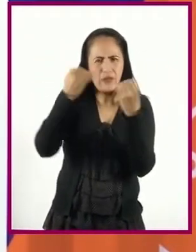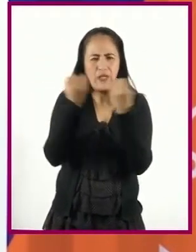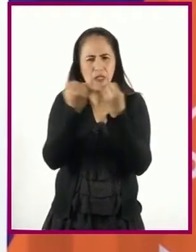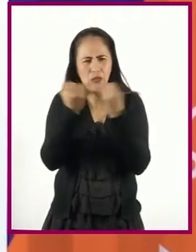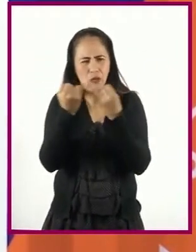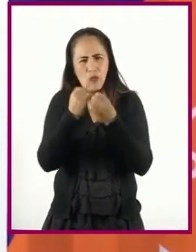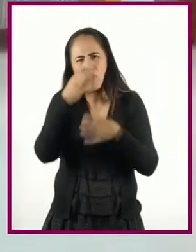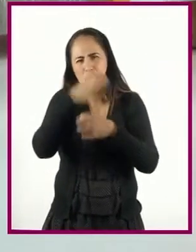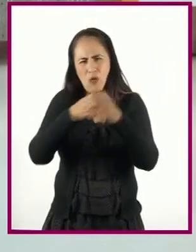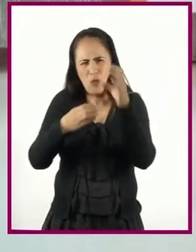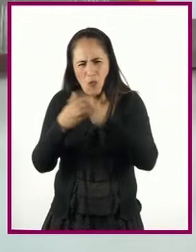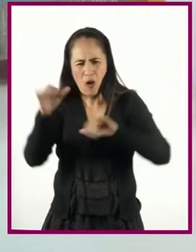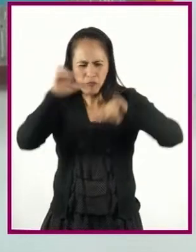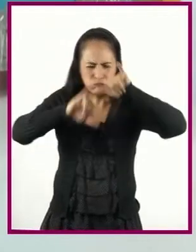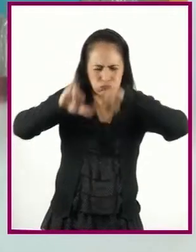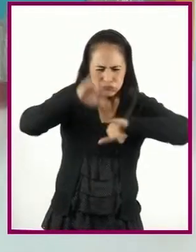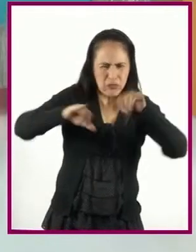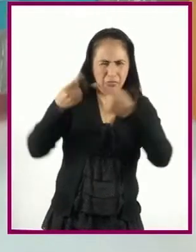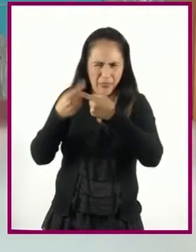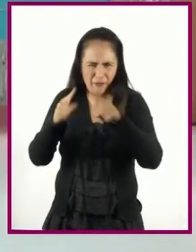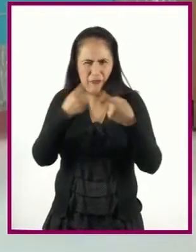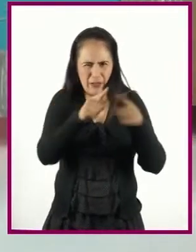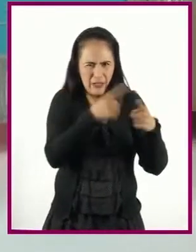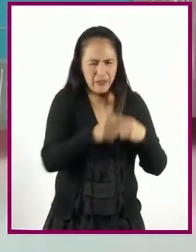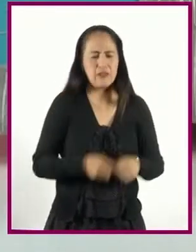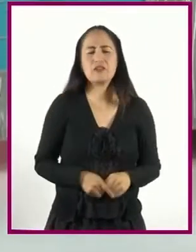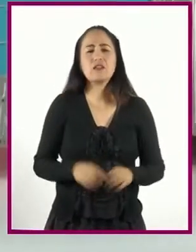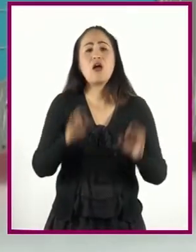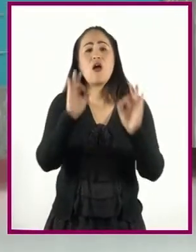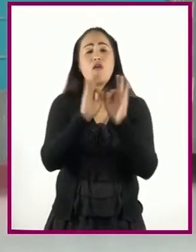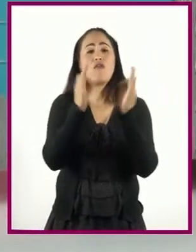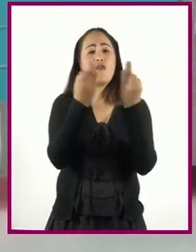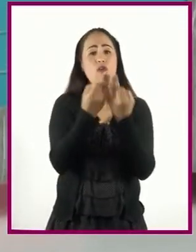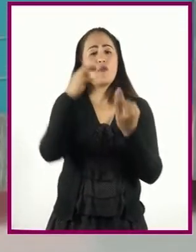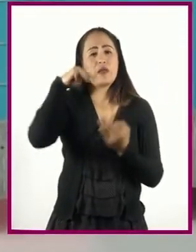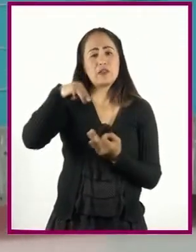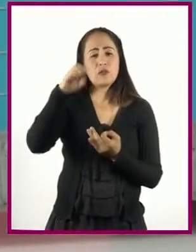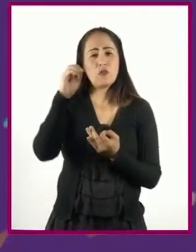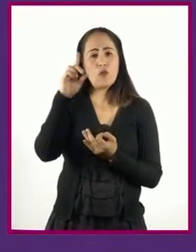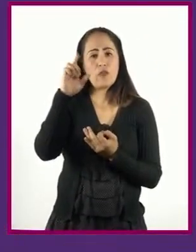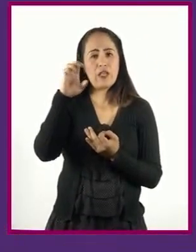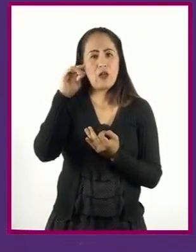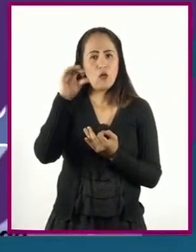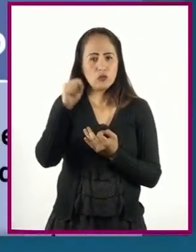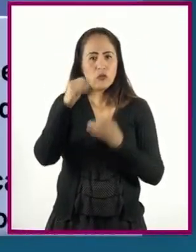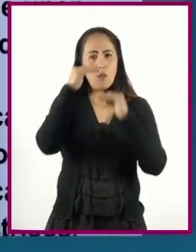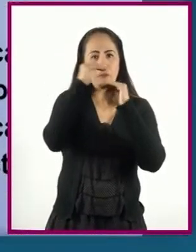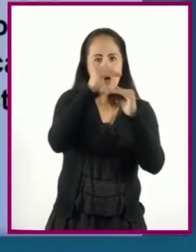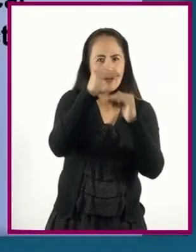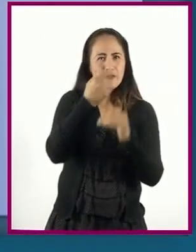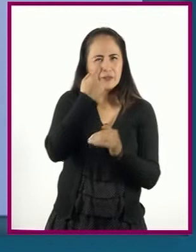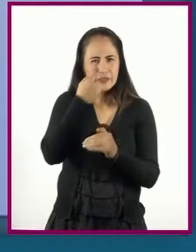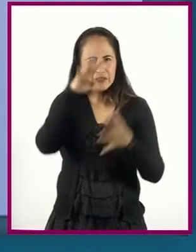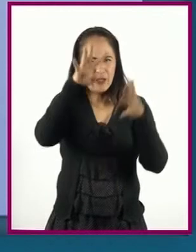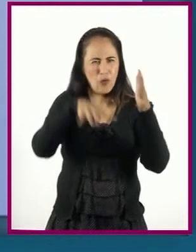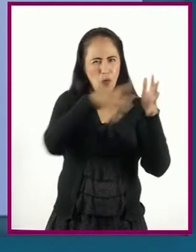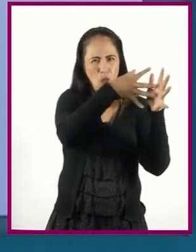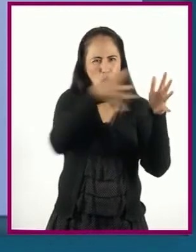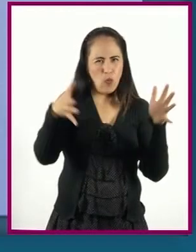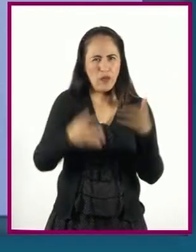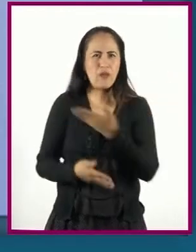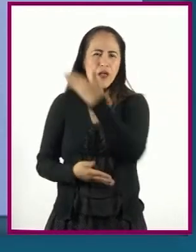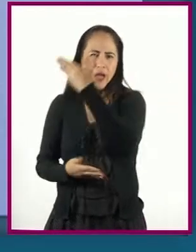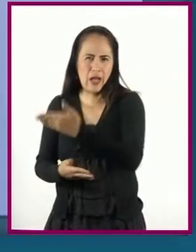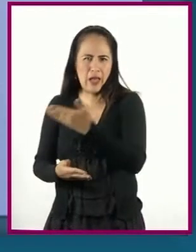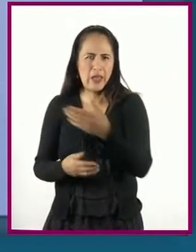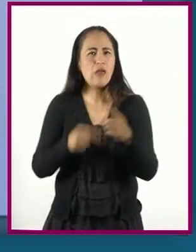compuestos y mezclas. A pesar de ello, los modelos pueden tener limitaciones. Observen con atención el siguiente cuadro que muestra alcances